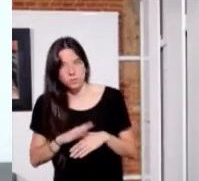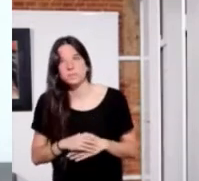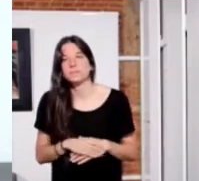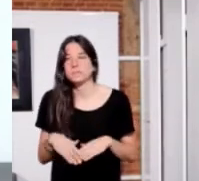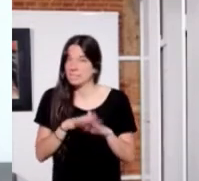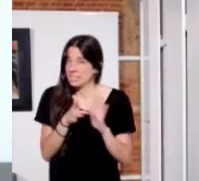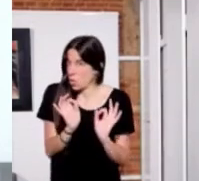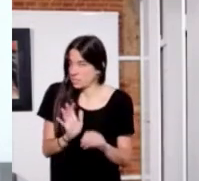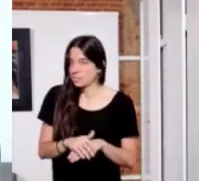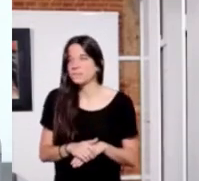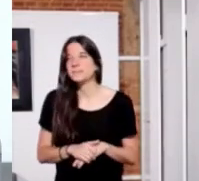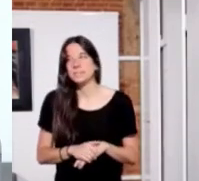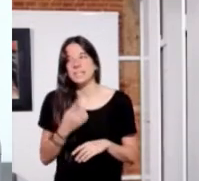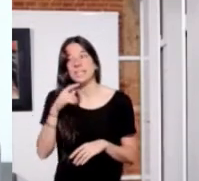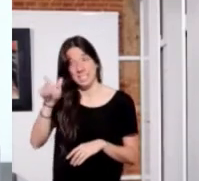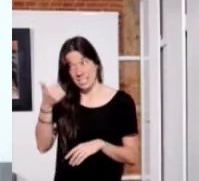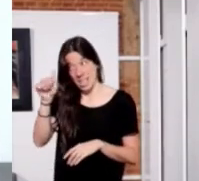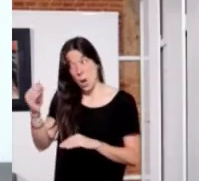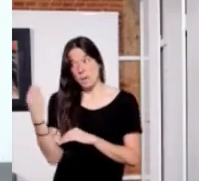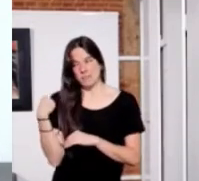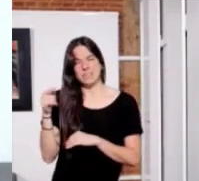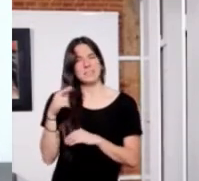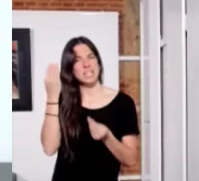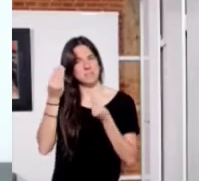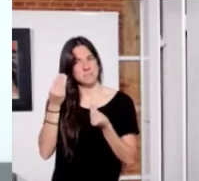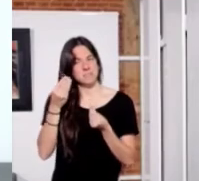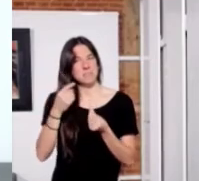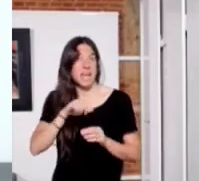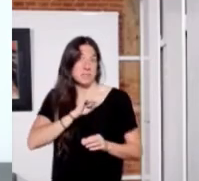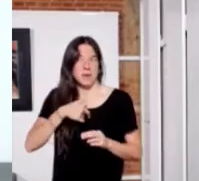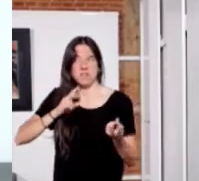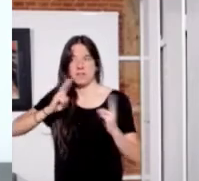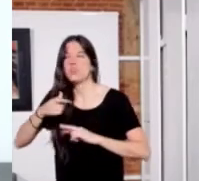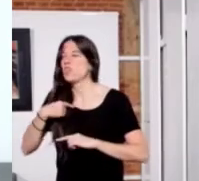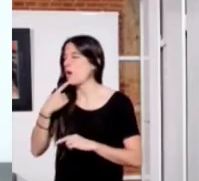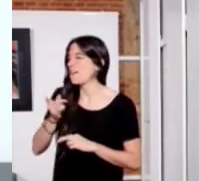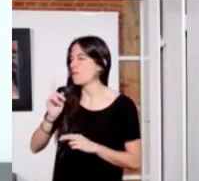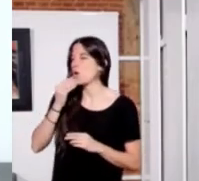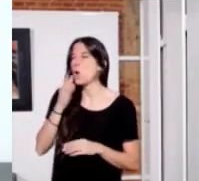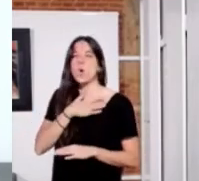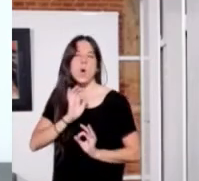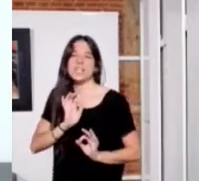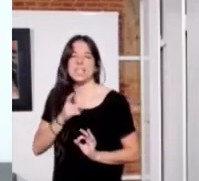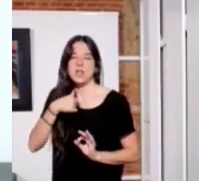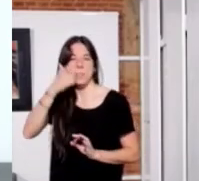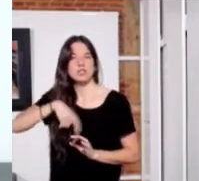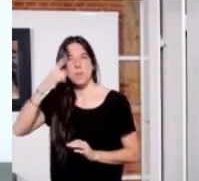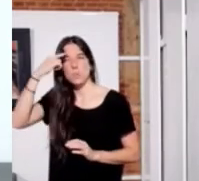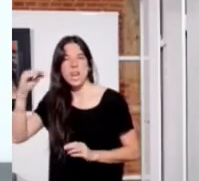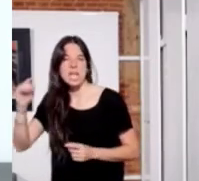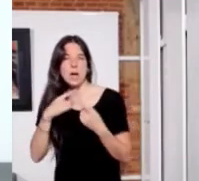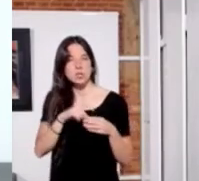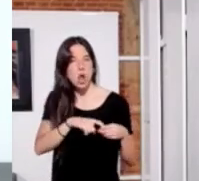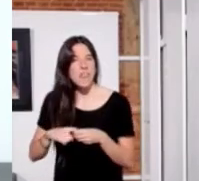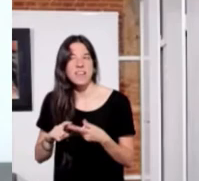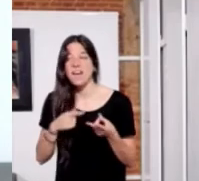Y él esperaba que yo reaccionara diciendo, no, no, yo no soy un buenista, yo soy una persona muy lista, muy solidaria. Y yo le